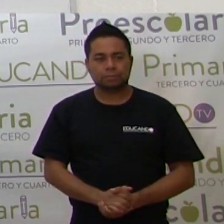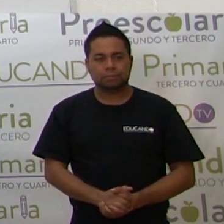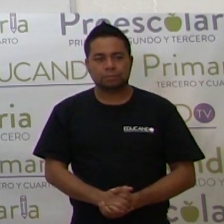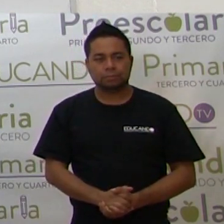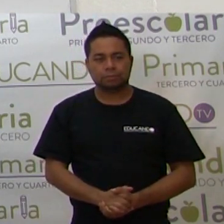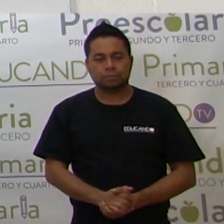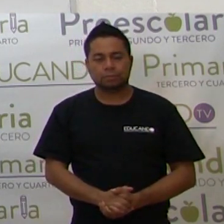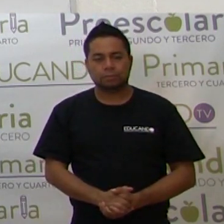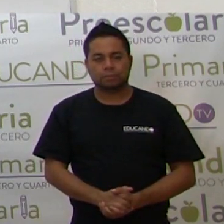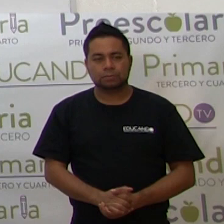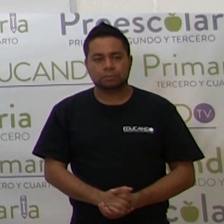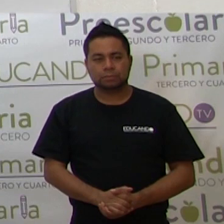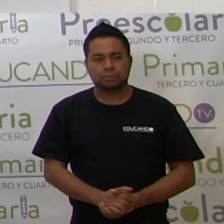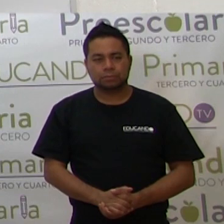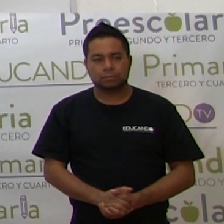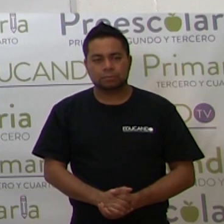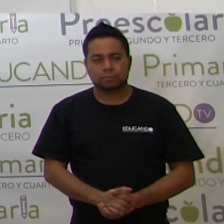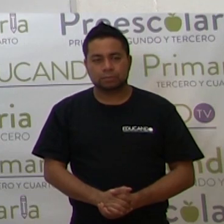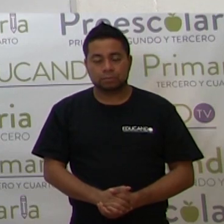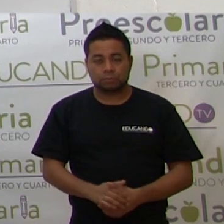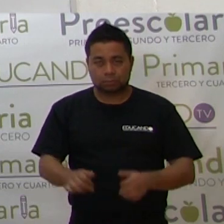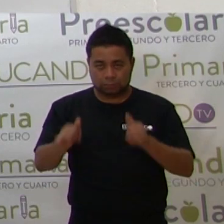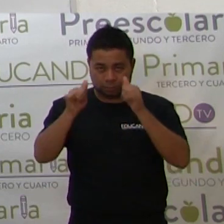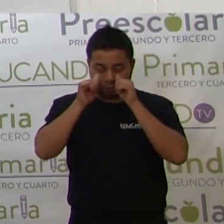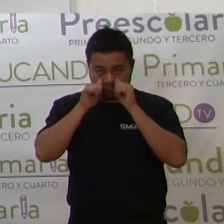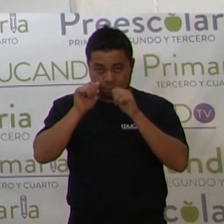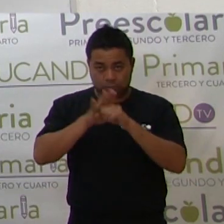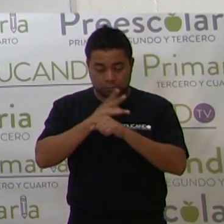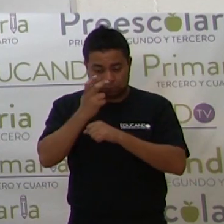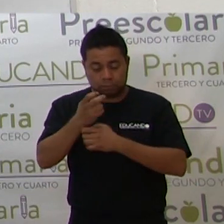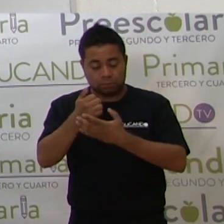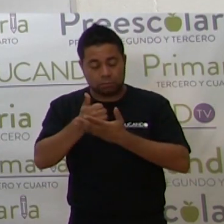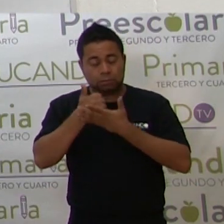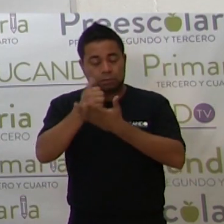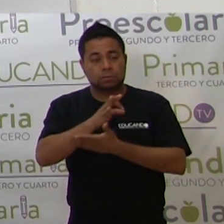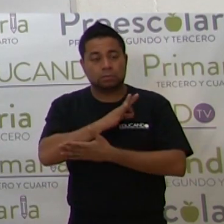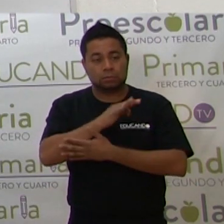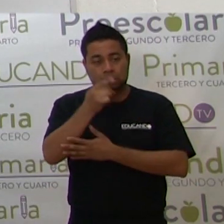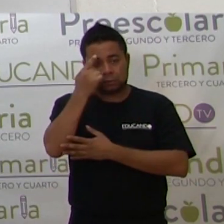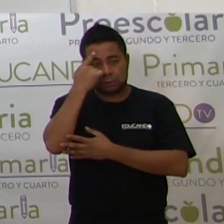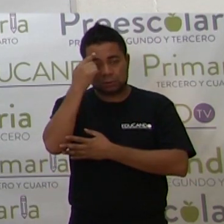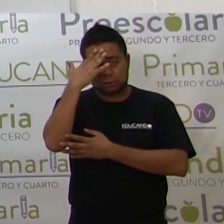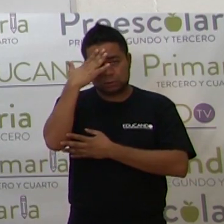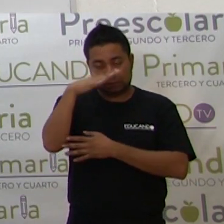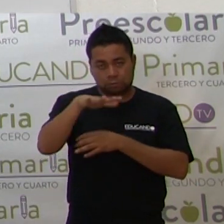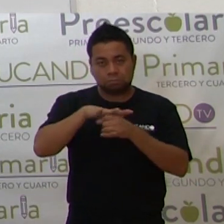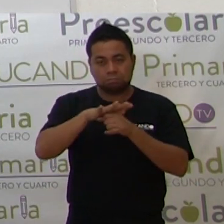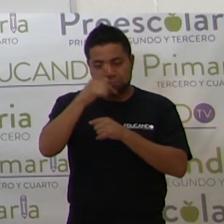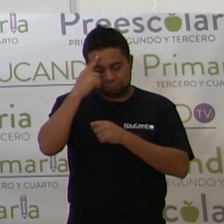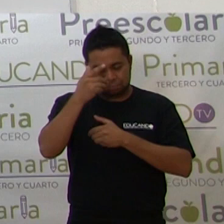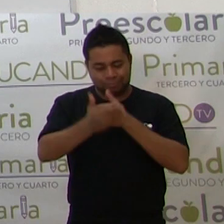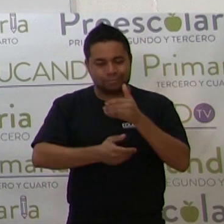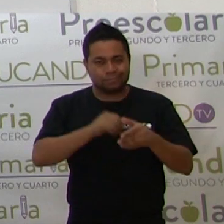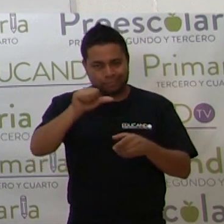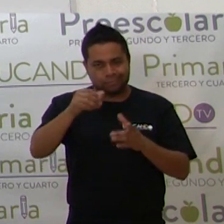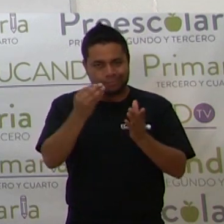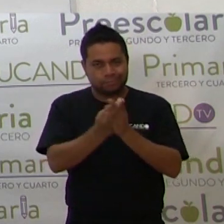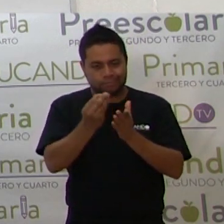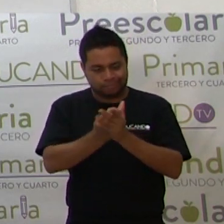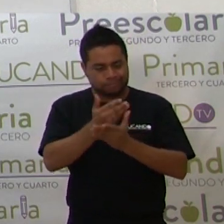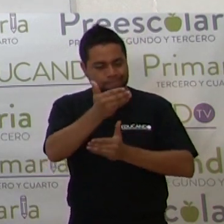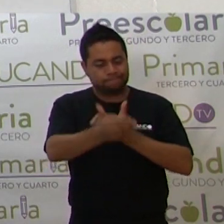a permitir a ti enfocarte en lo que vamos a trabajar a lo largo de esta sesión. ¿Bien?